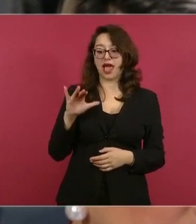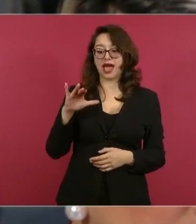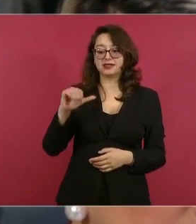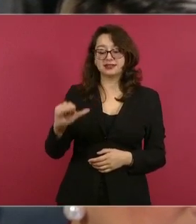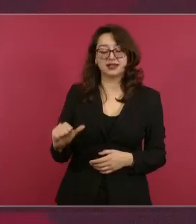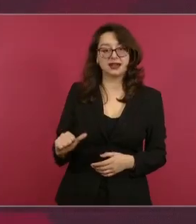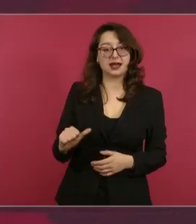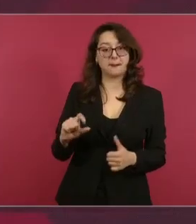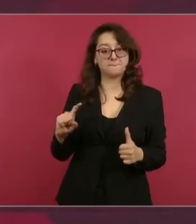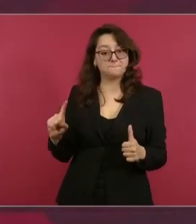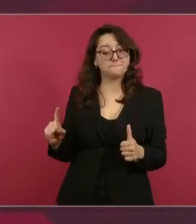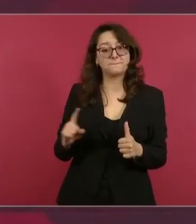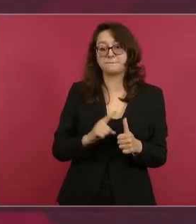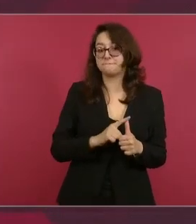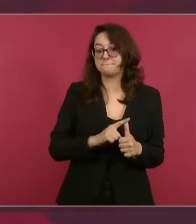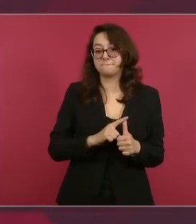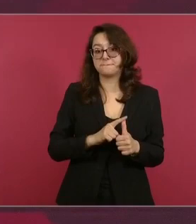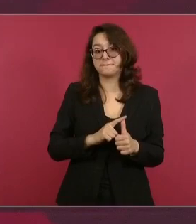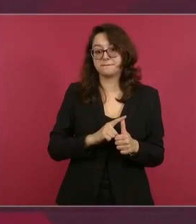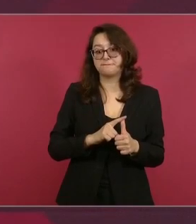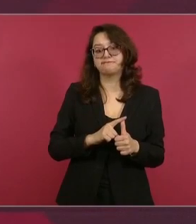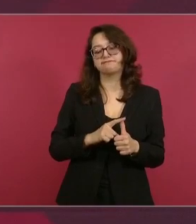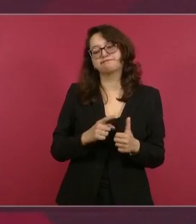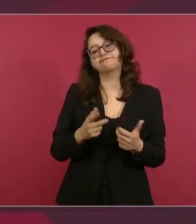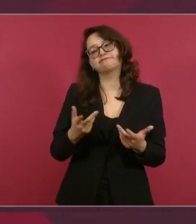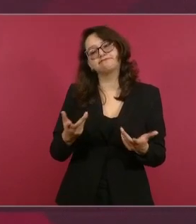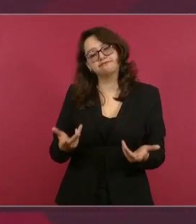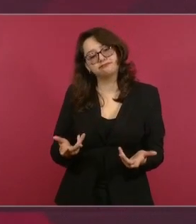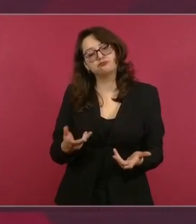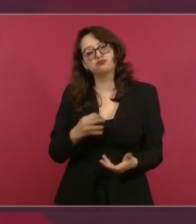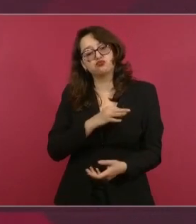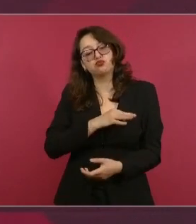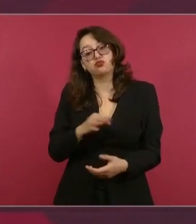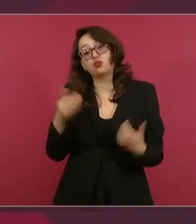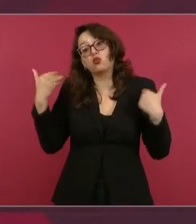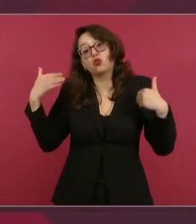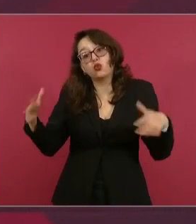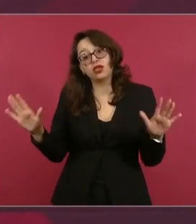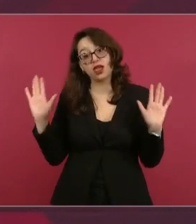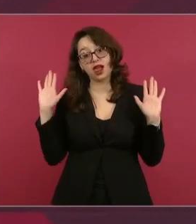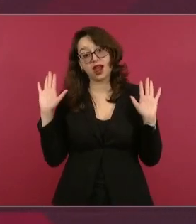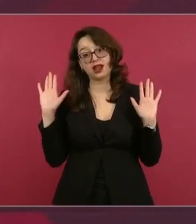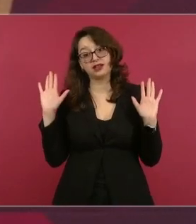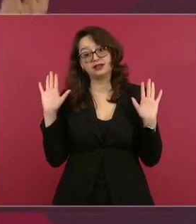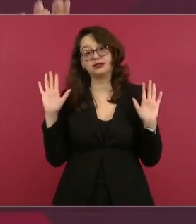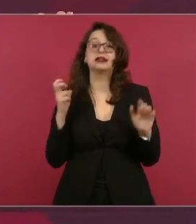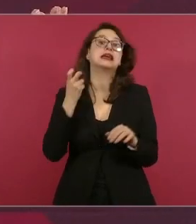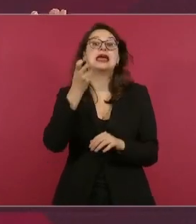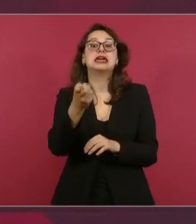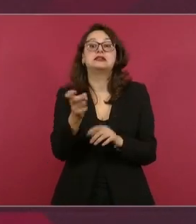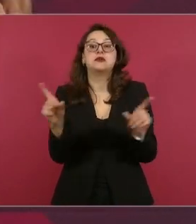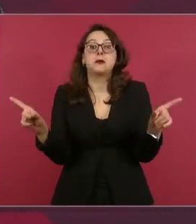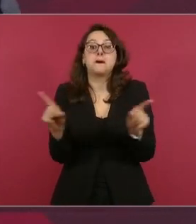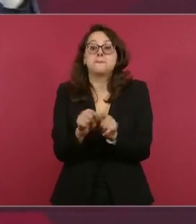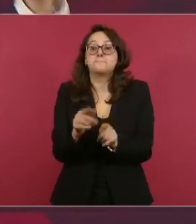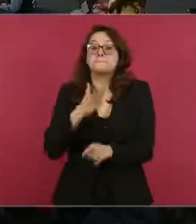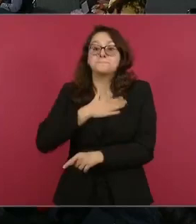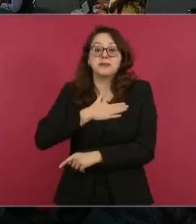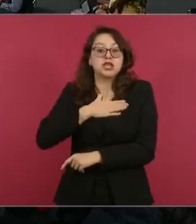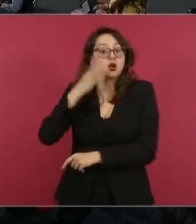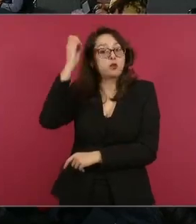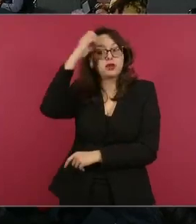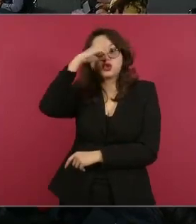y sería, creo yo, una opción, una alternativa. Hasta ahí me quedo, porque ya